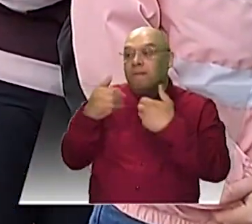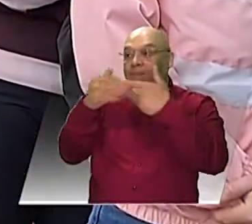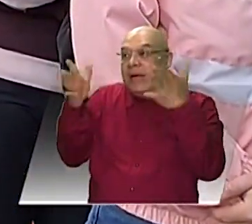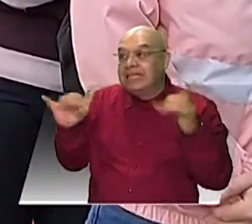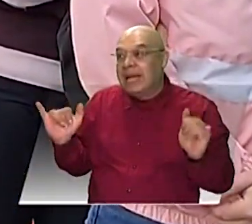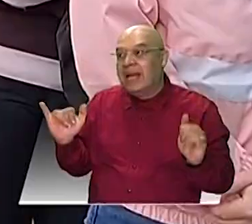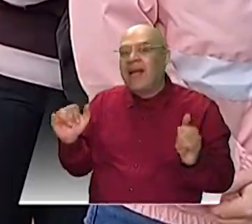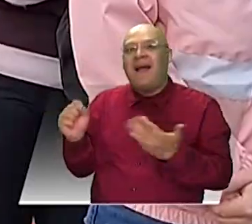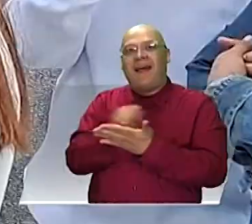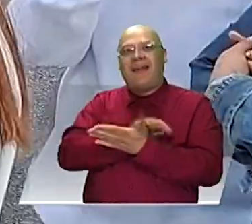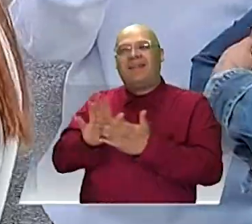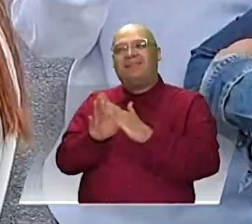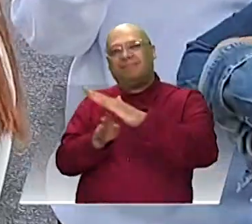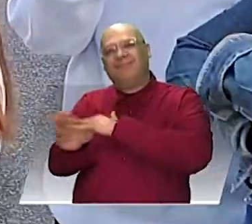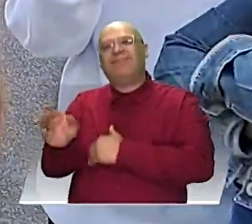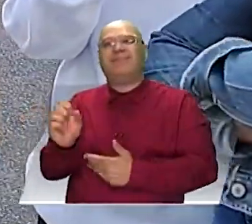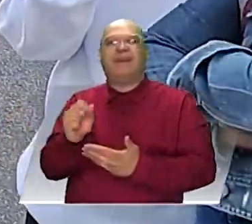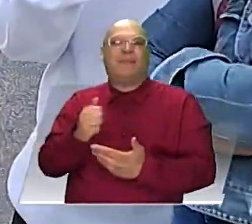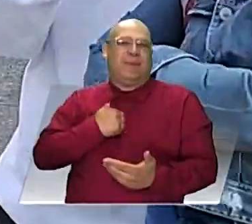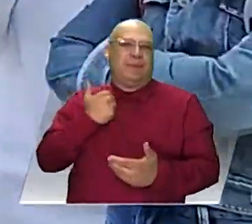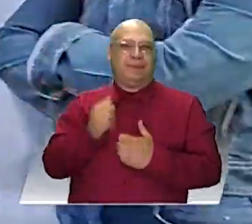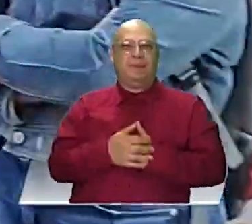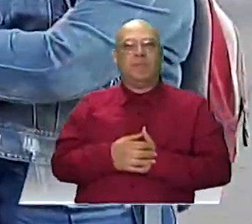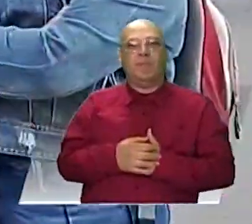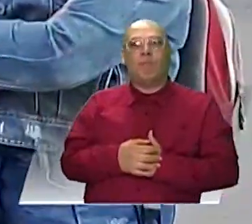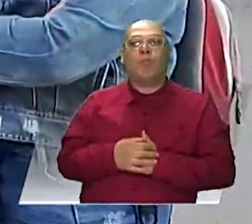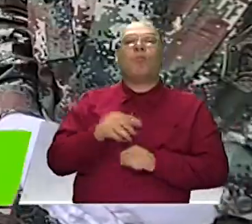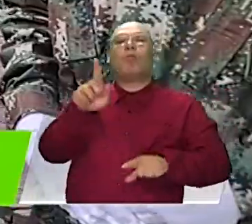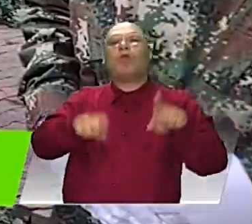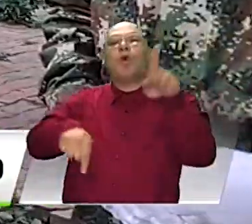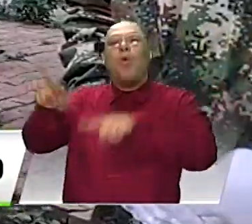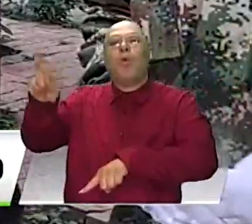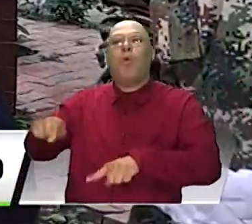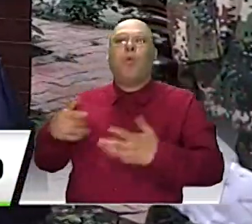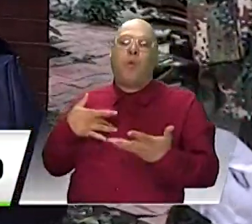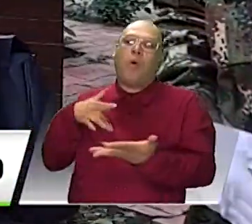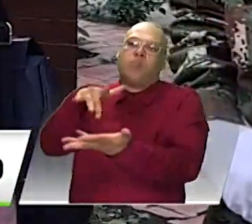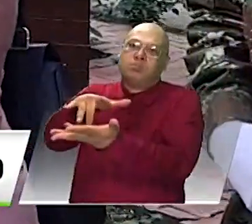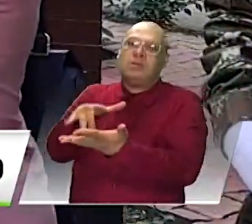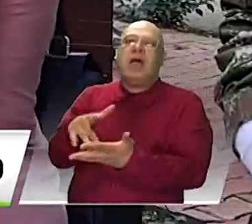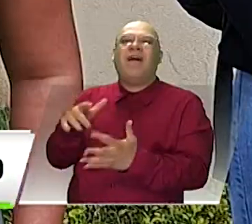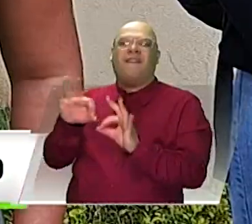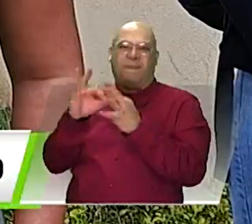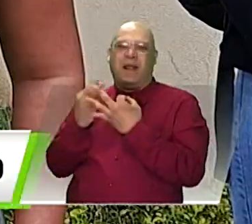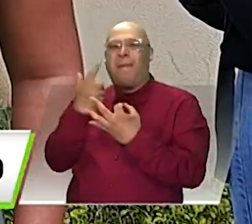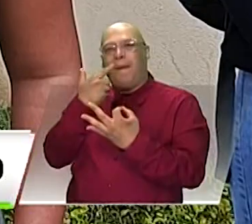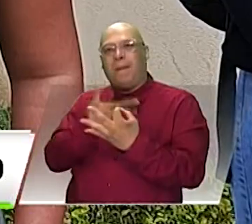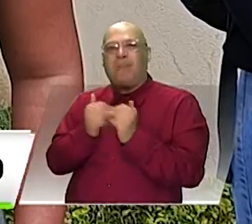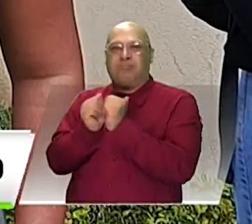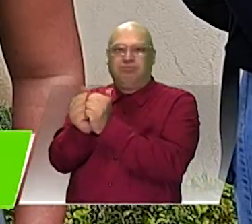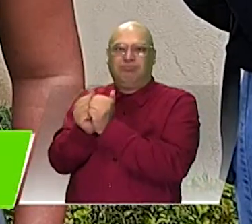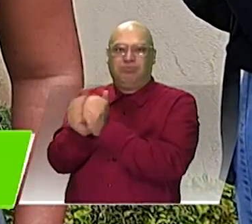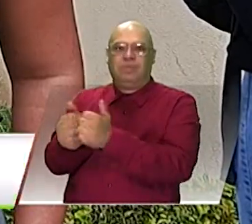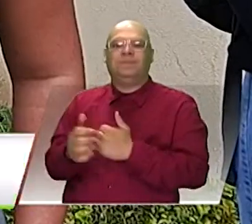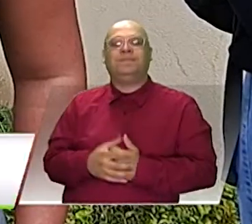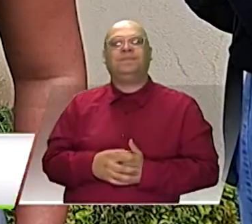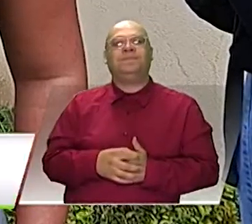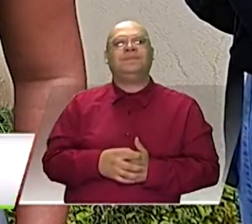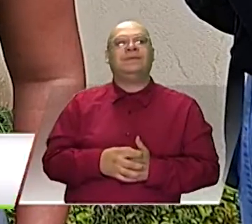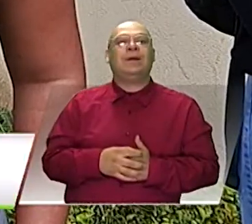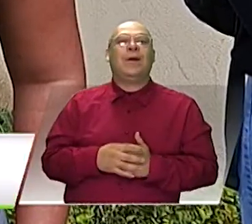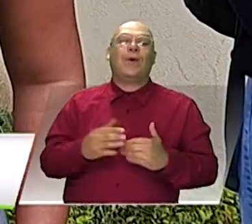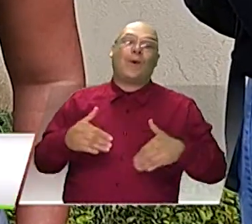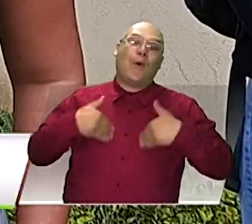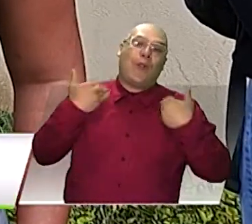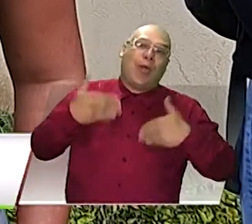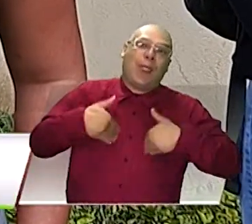gratis, aproveché. Algunas de las voluntarias llegaron acompañadas por sus familiares. Me siento muy contenta, es muy alegre